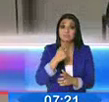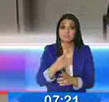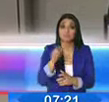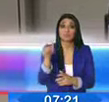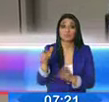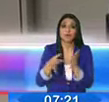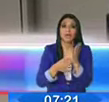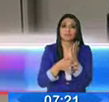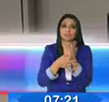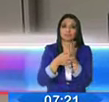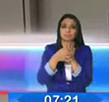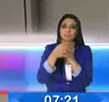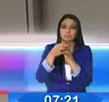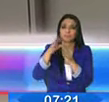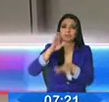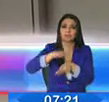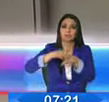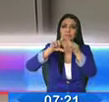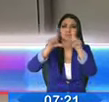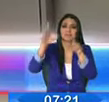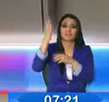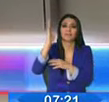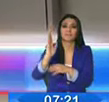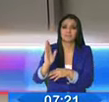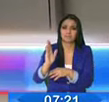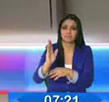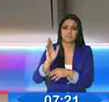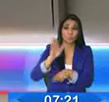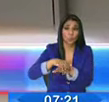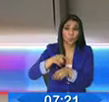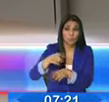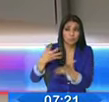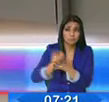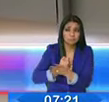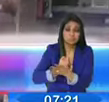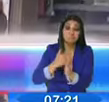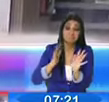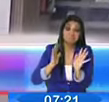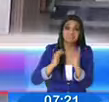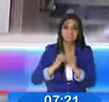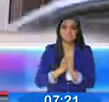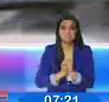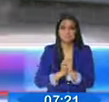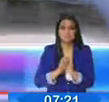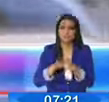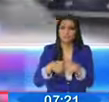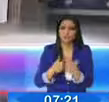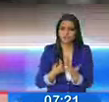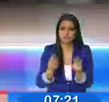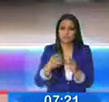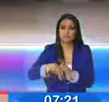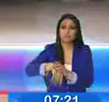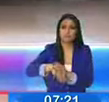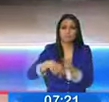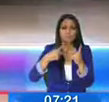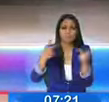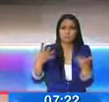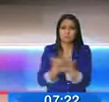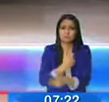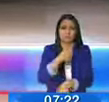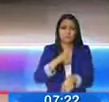estaría involucrado en el caso de brace cómo se puede incautar fondos que son del público imposible